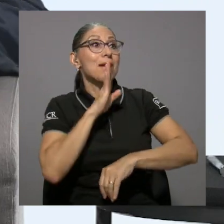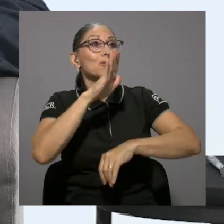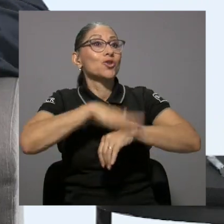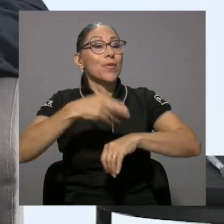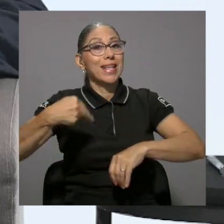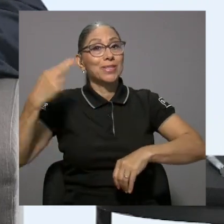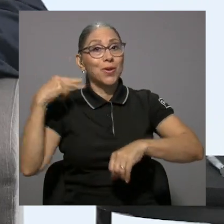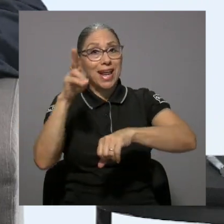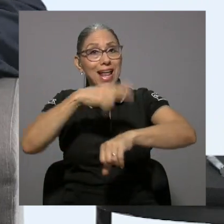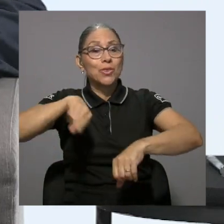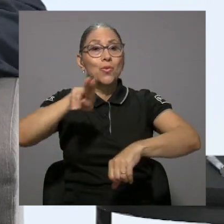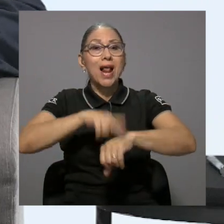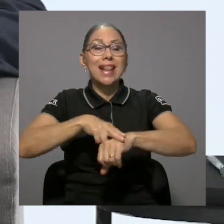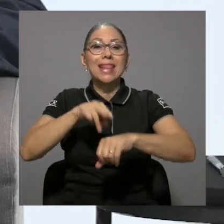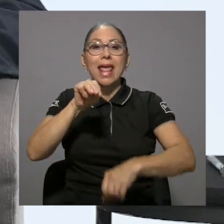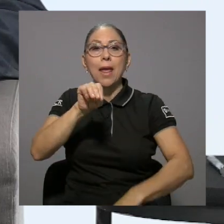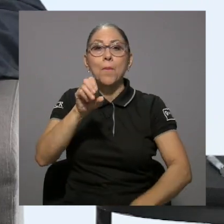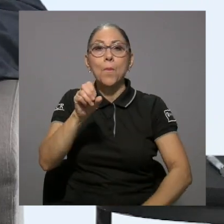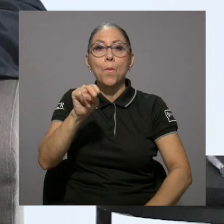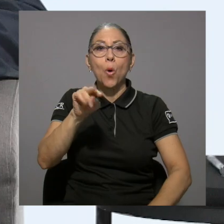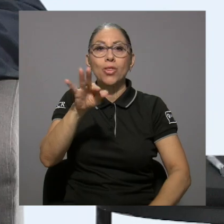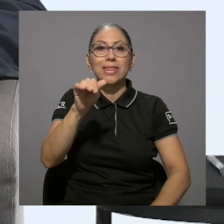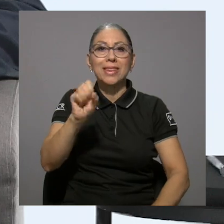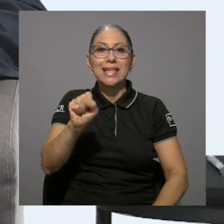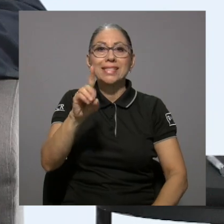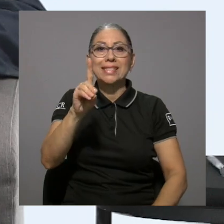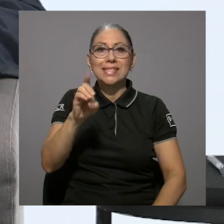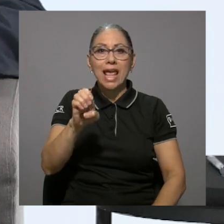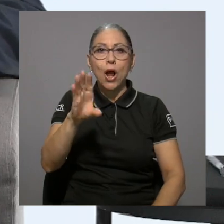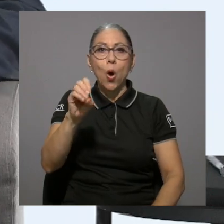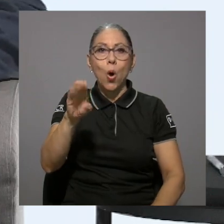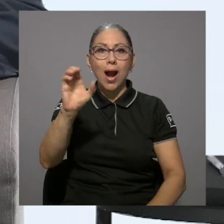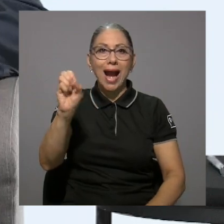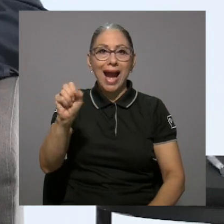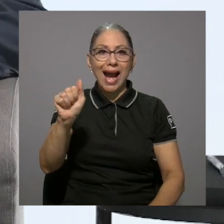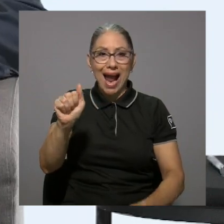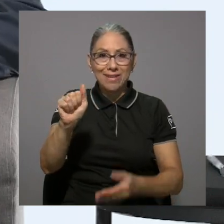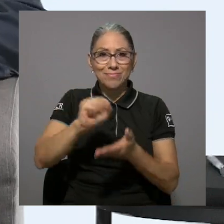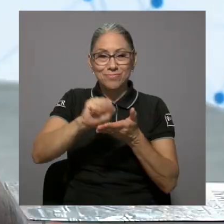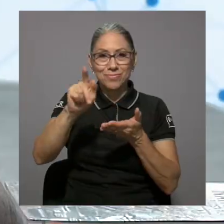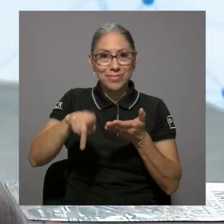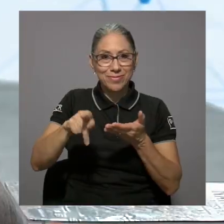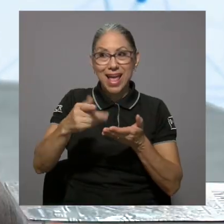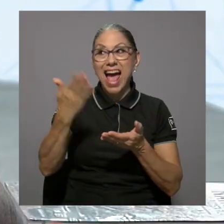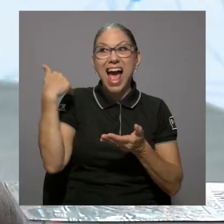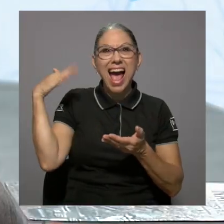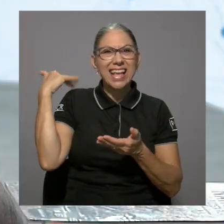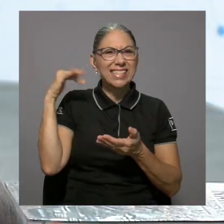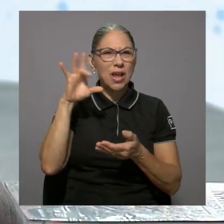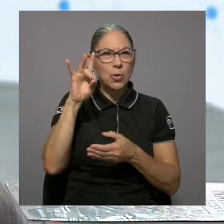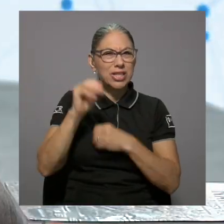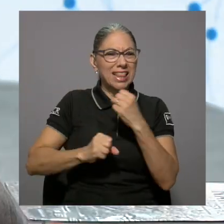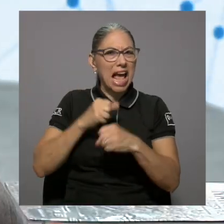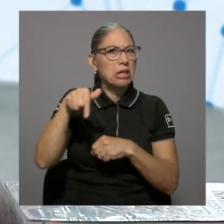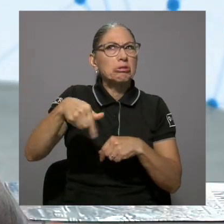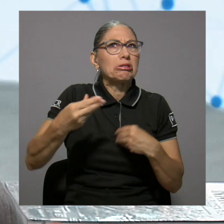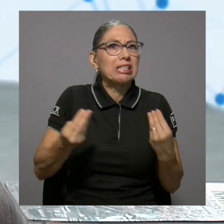de Oca. ¿Qué teníamos nosotros en Montes de Oca hace 70, 80 años? Sí,